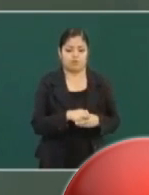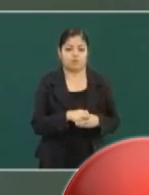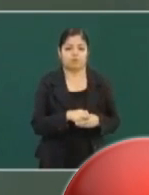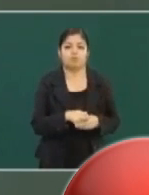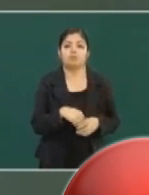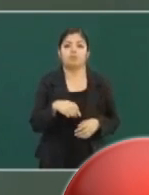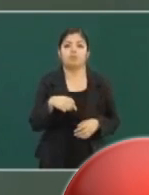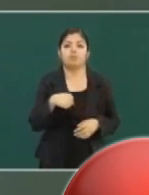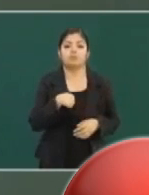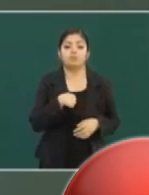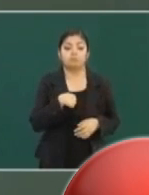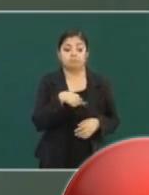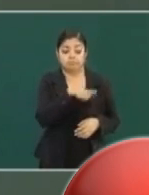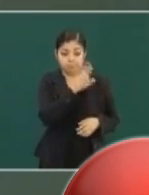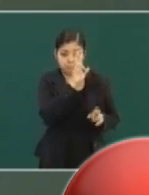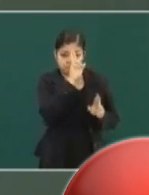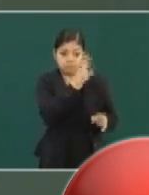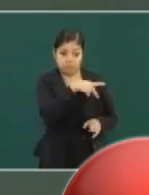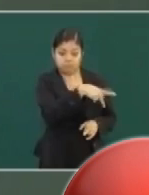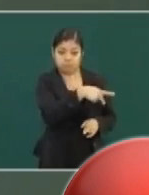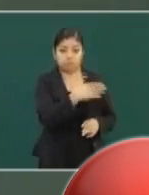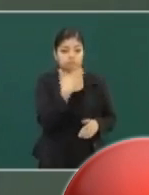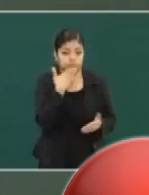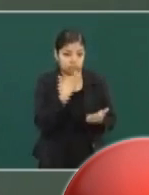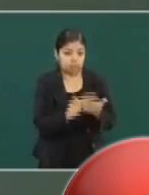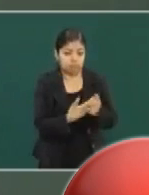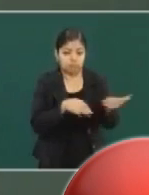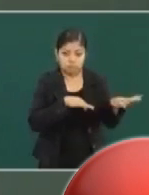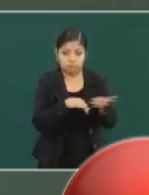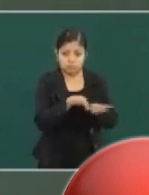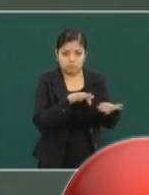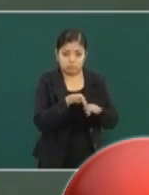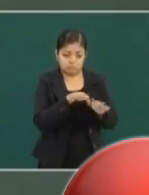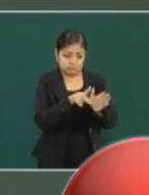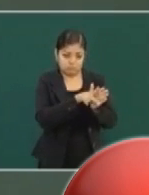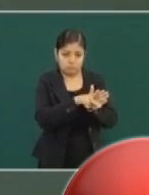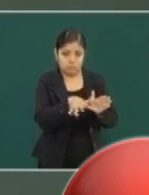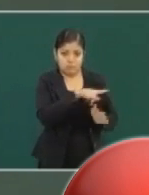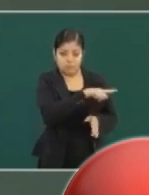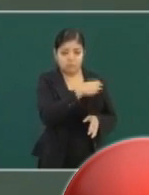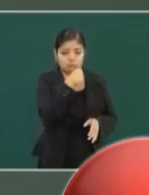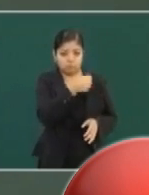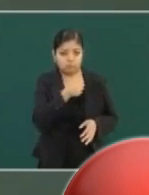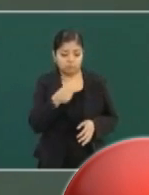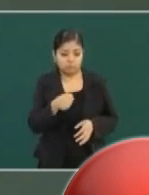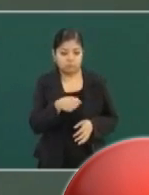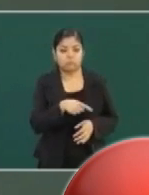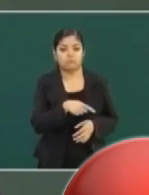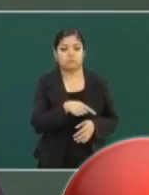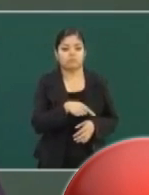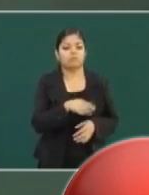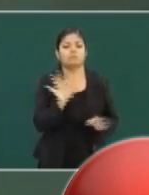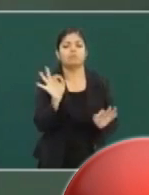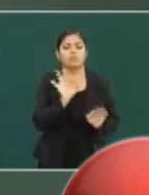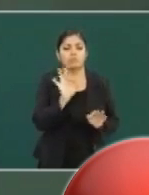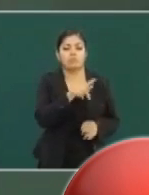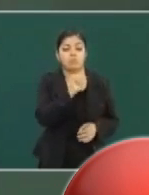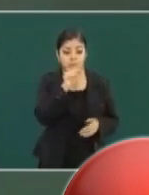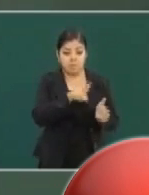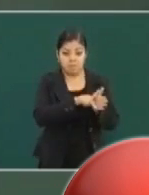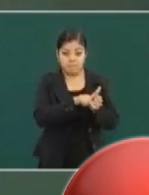un noble oficio. O sea, sin el periodismo no se hubiesen llevado a cabo